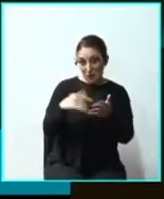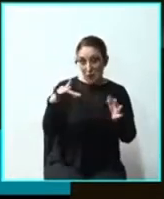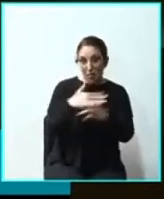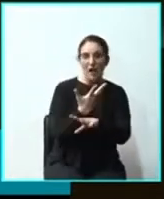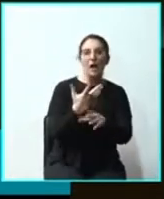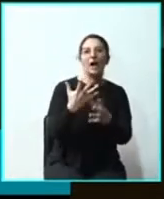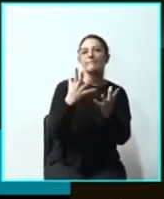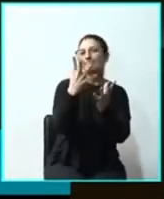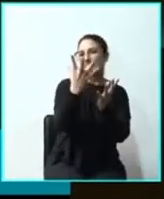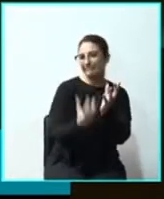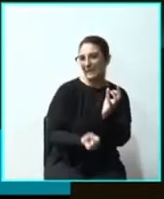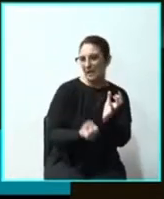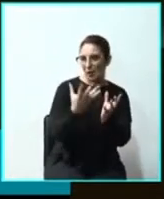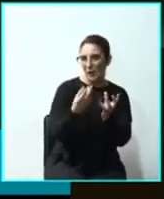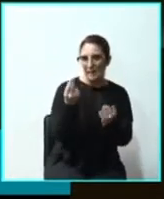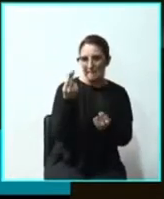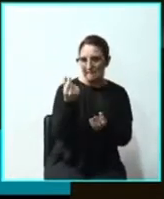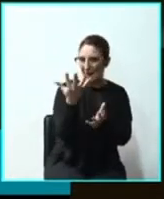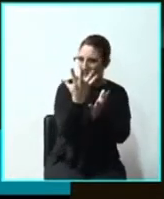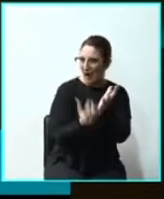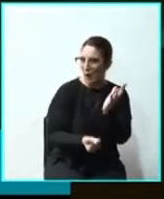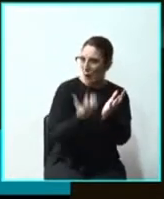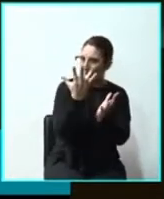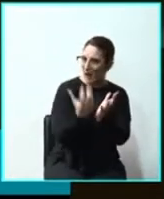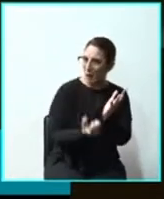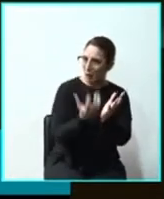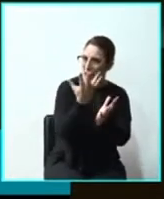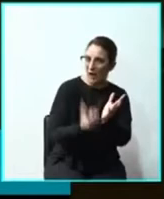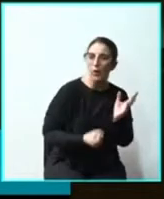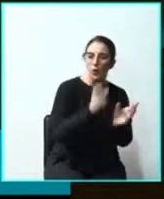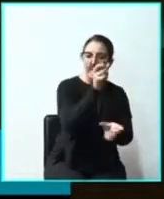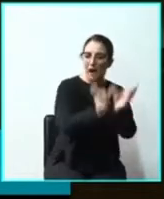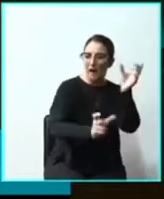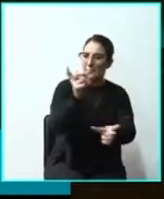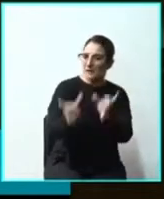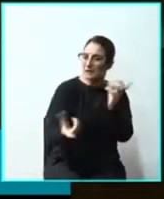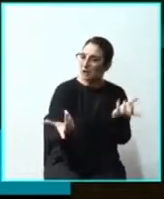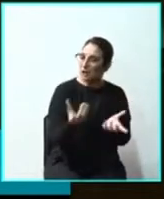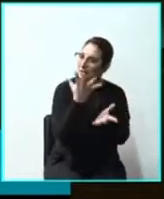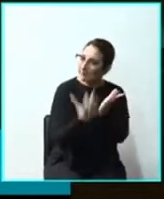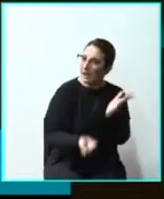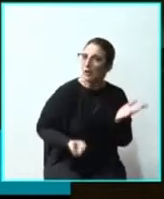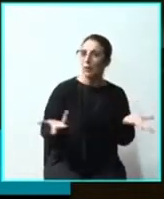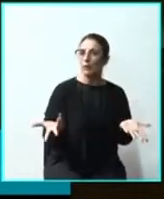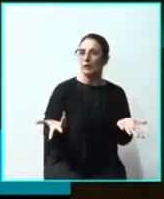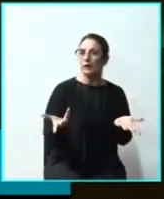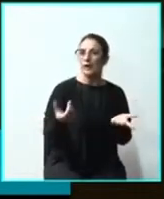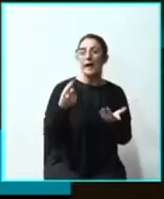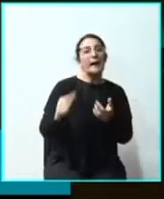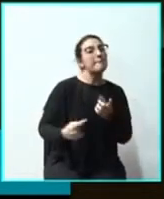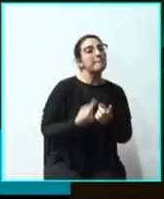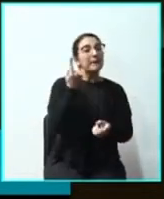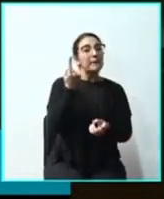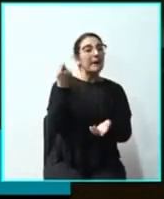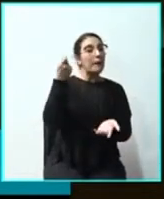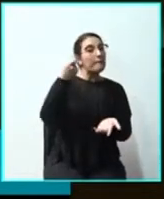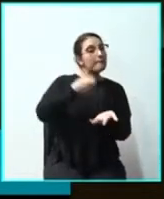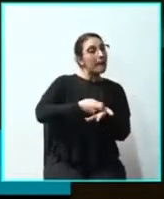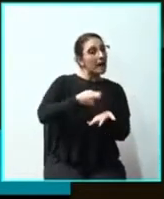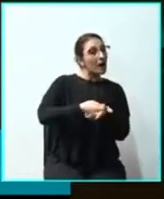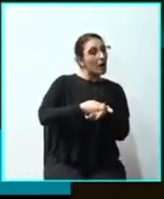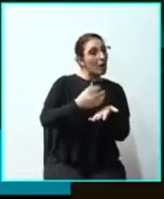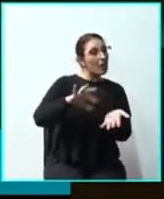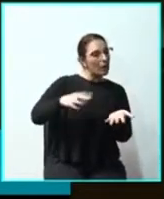vez más los bolsillos de la población, que priorizó pagar deuda antes que priorizar la salud y la